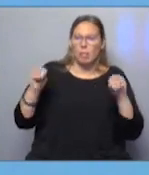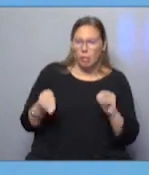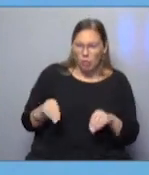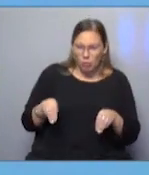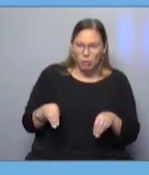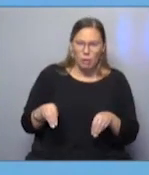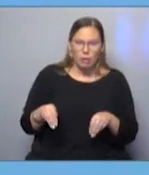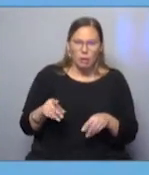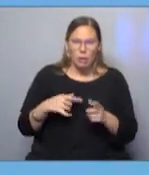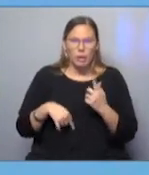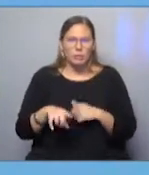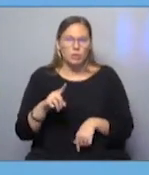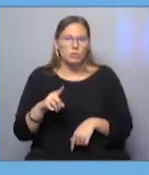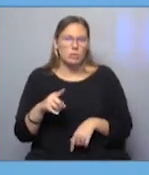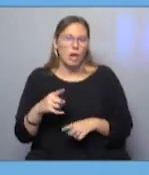entonces van